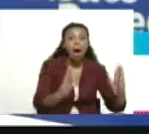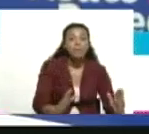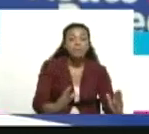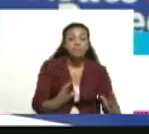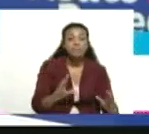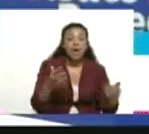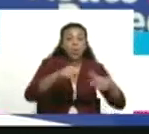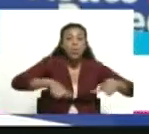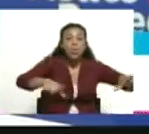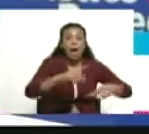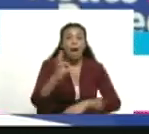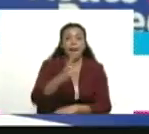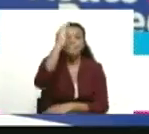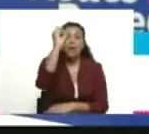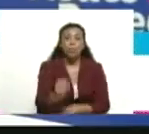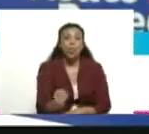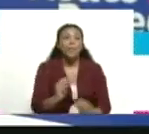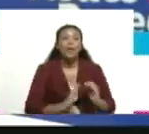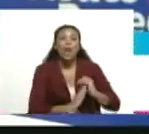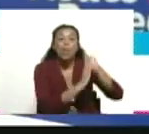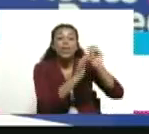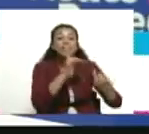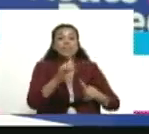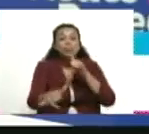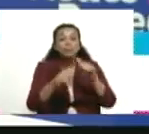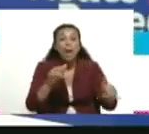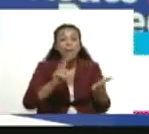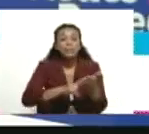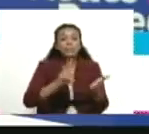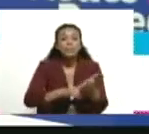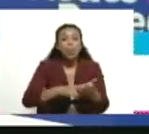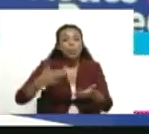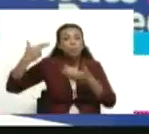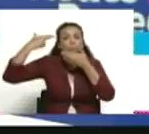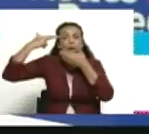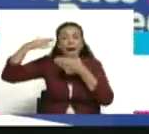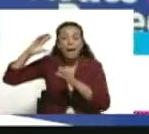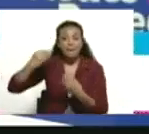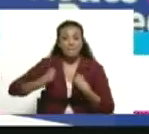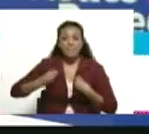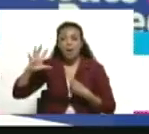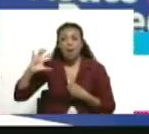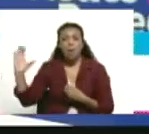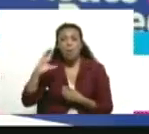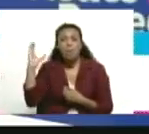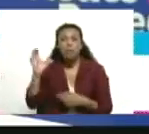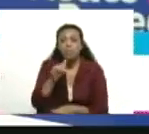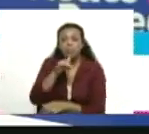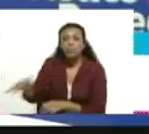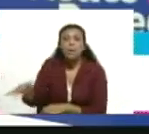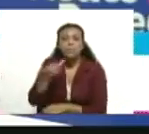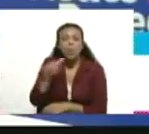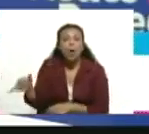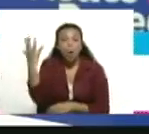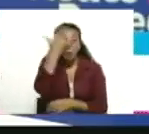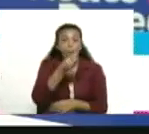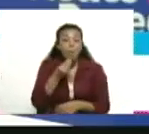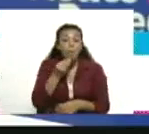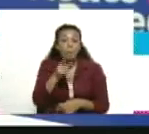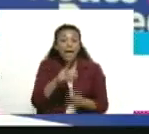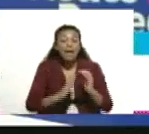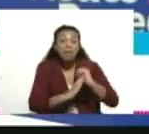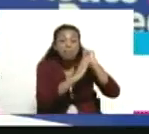Pastora, porque era un líder que denunciaba el paramilitarismo colombiano. Nuestro joven, nuestro